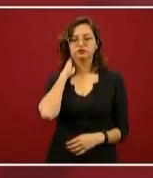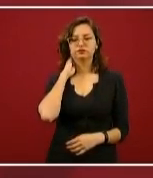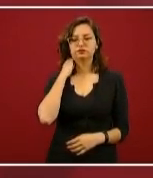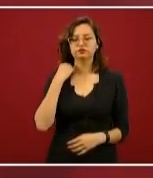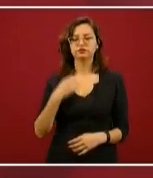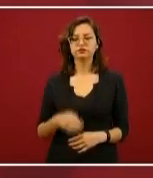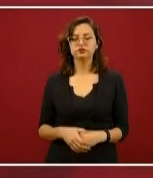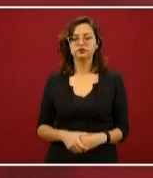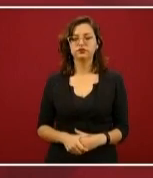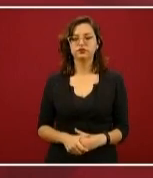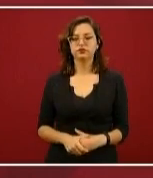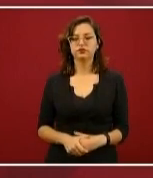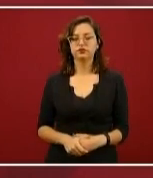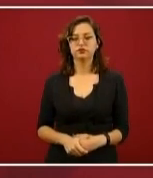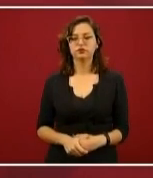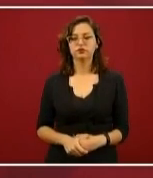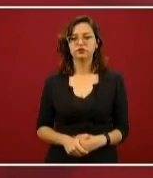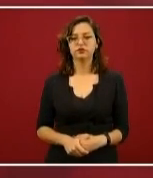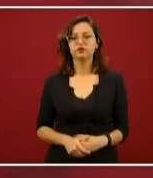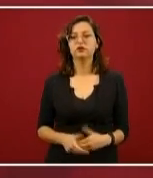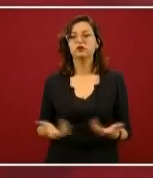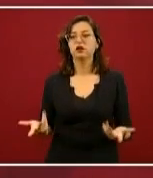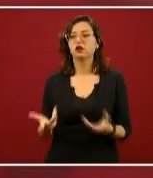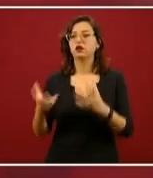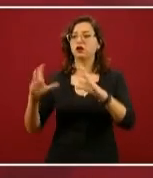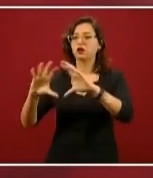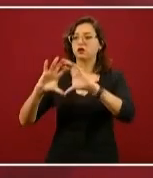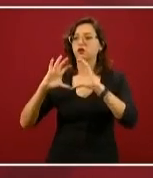que repito, fuimos los primeros en el mundo